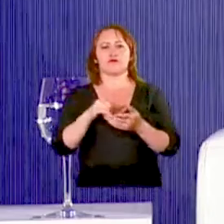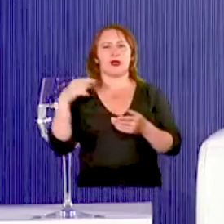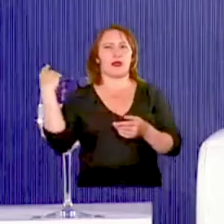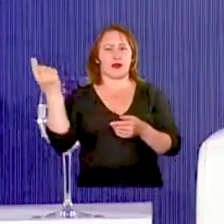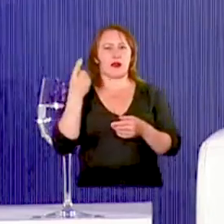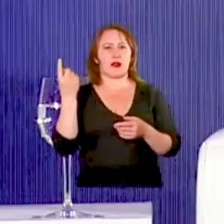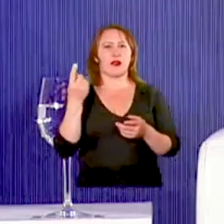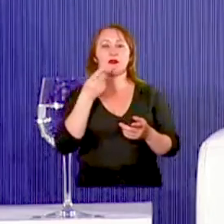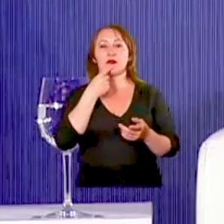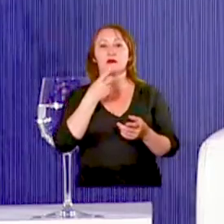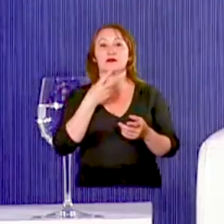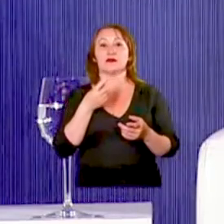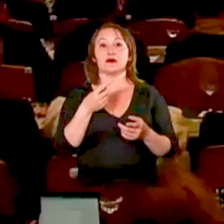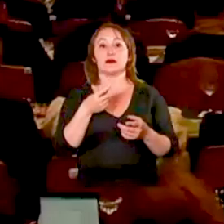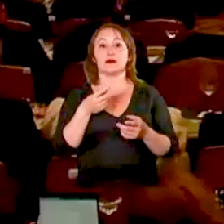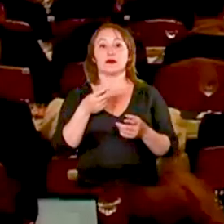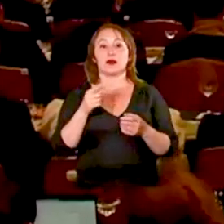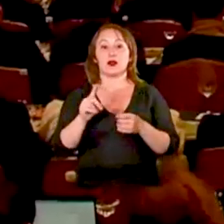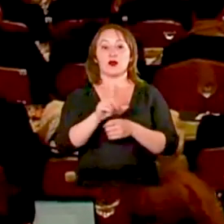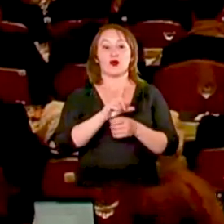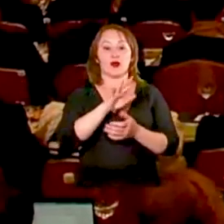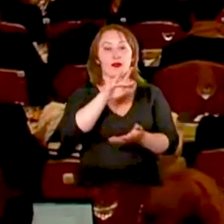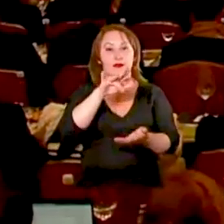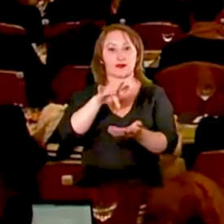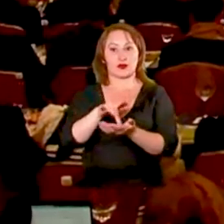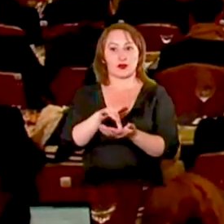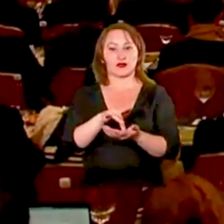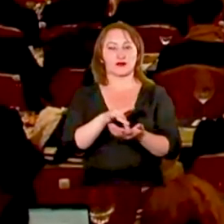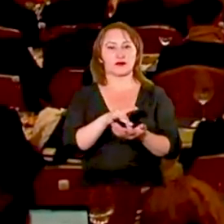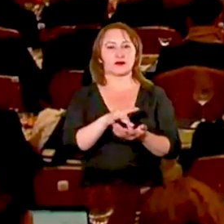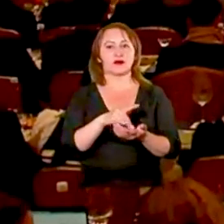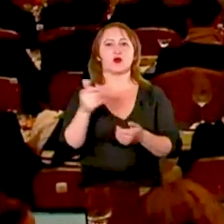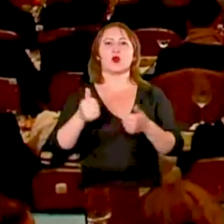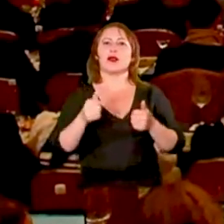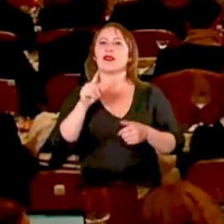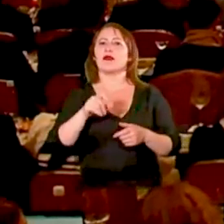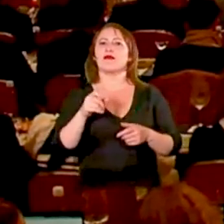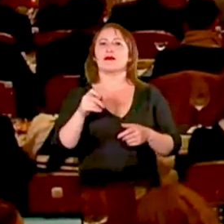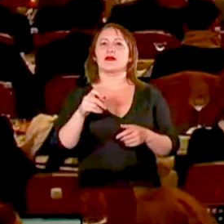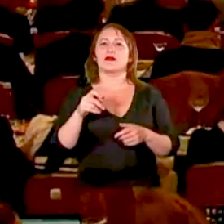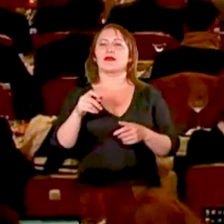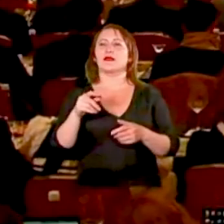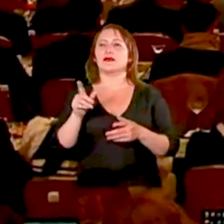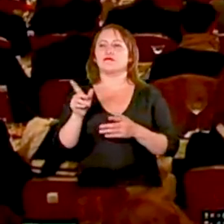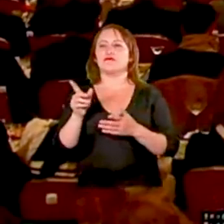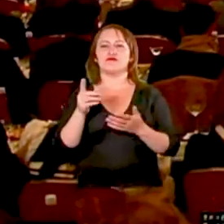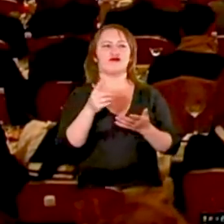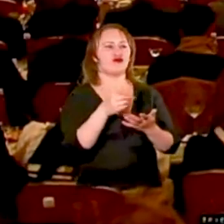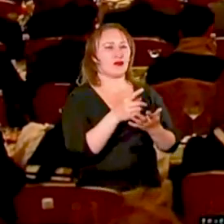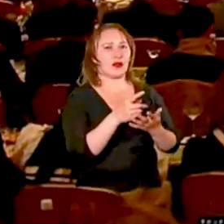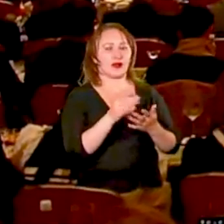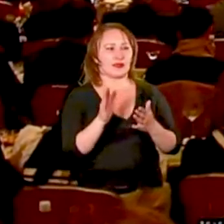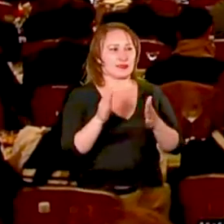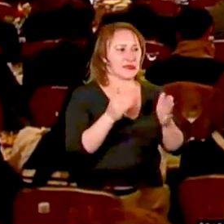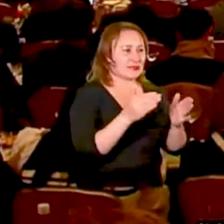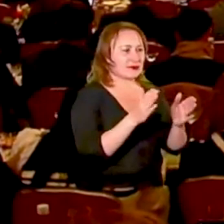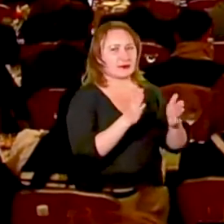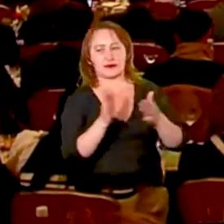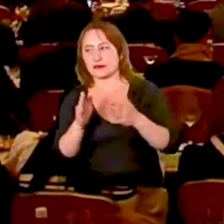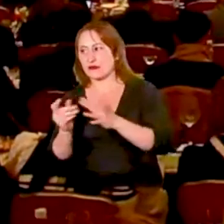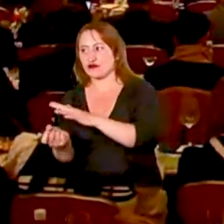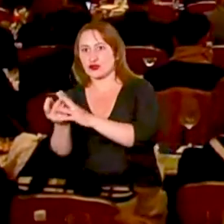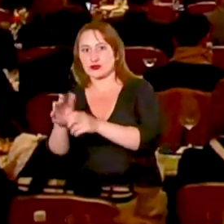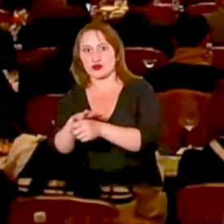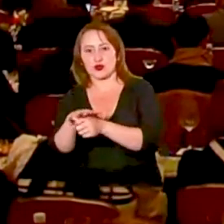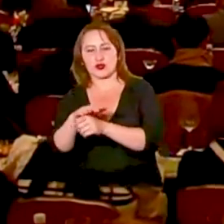cuando utilizamos los localizadores, que hay que recalcular las situaciones que se presentan en